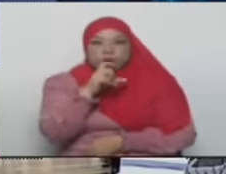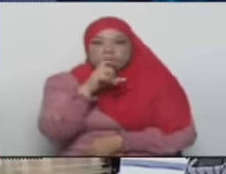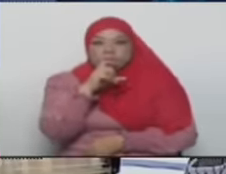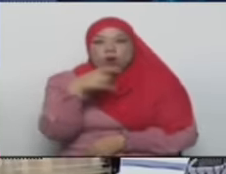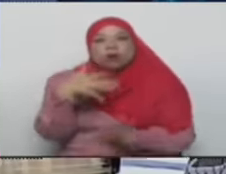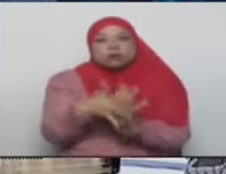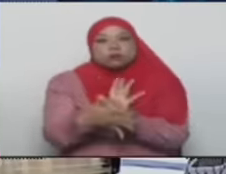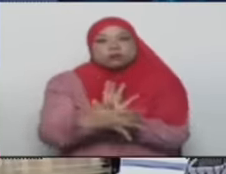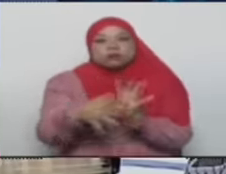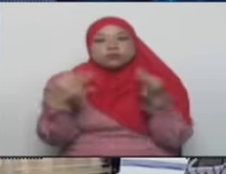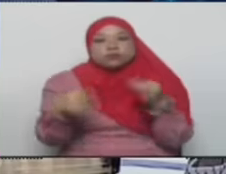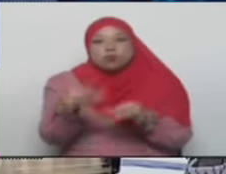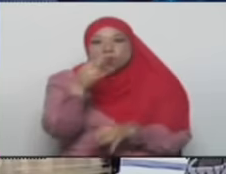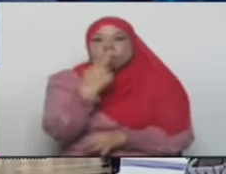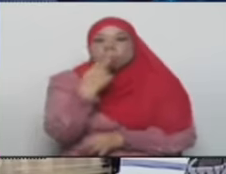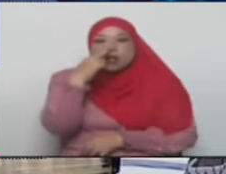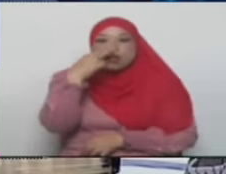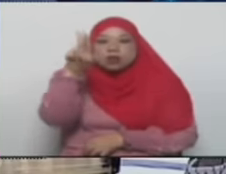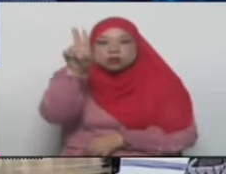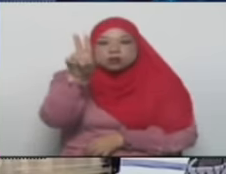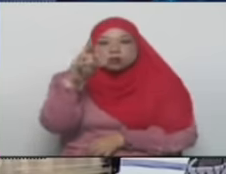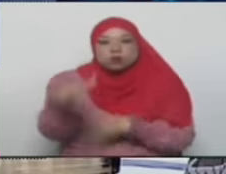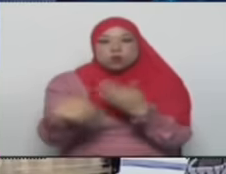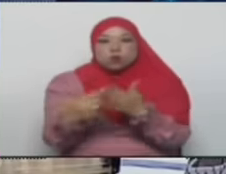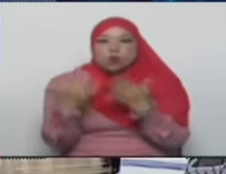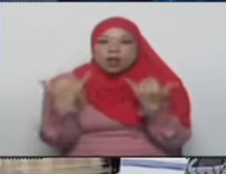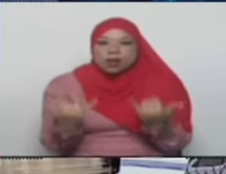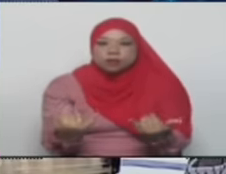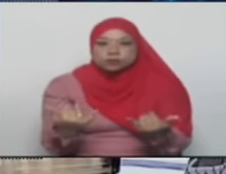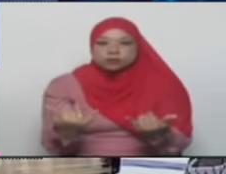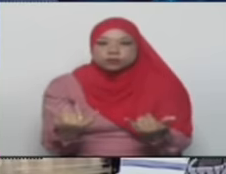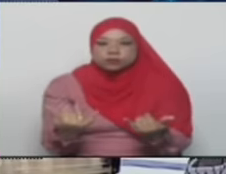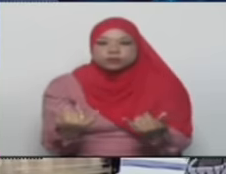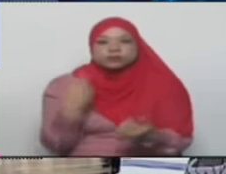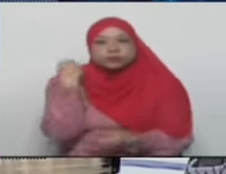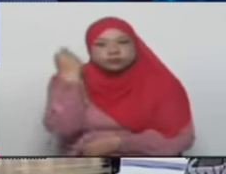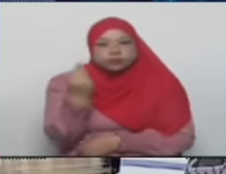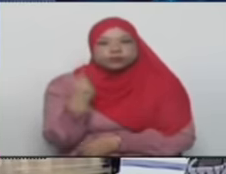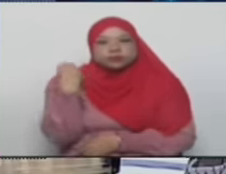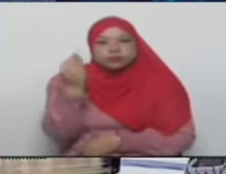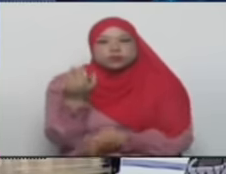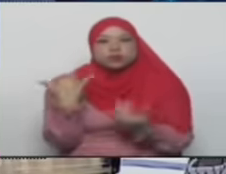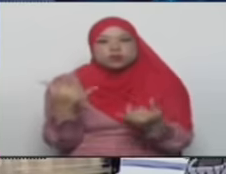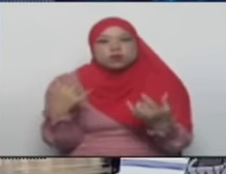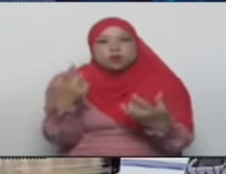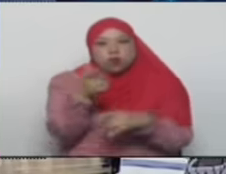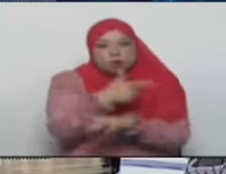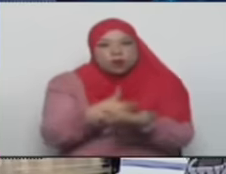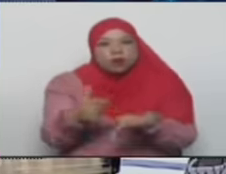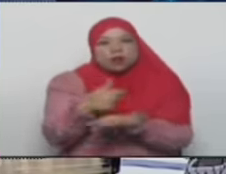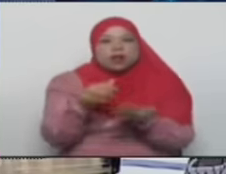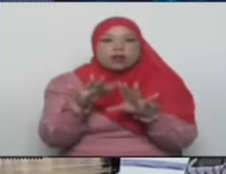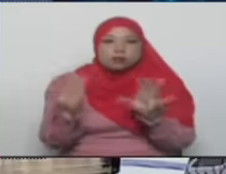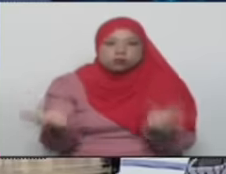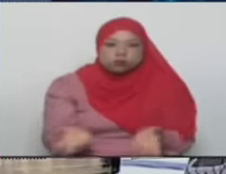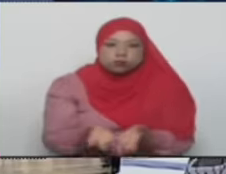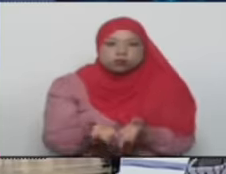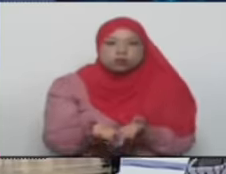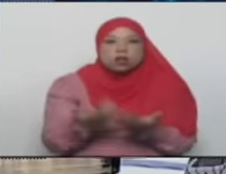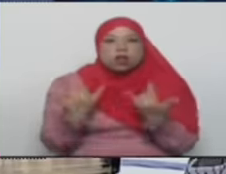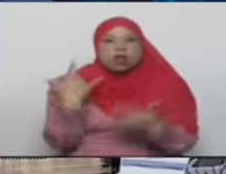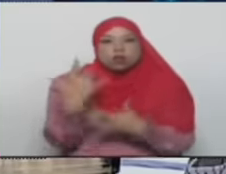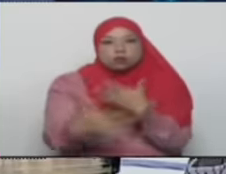ideología nazi fascista. Lo es. Él cree que llegó el momento de gobernar el mundo. Ya Europa